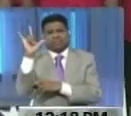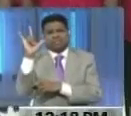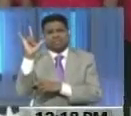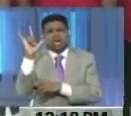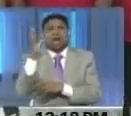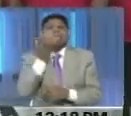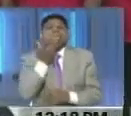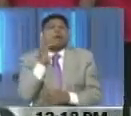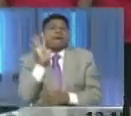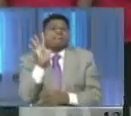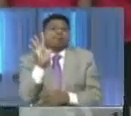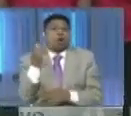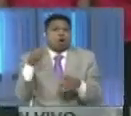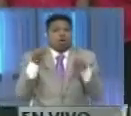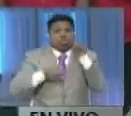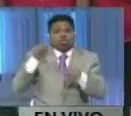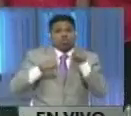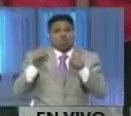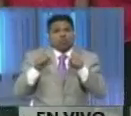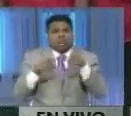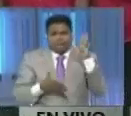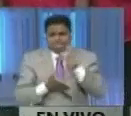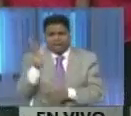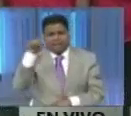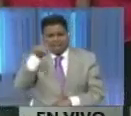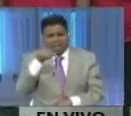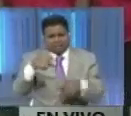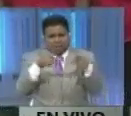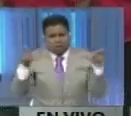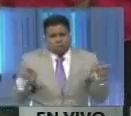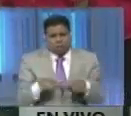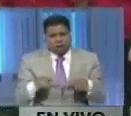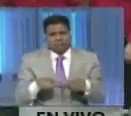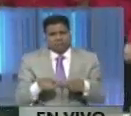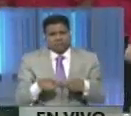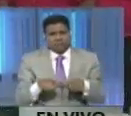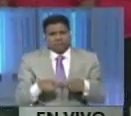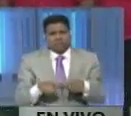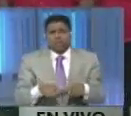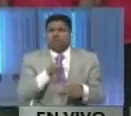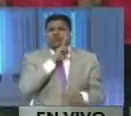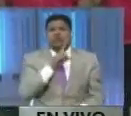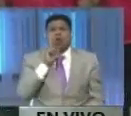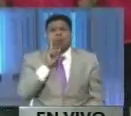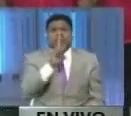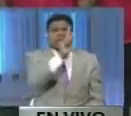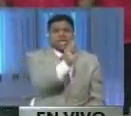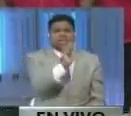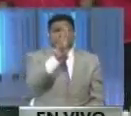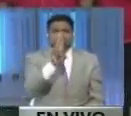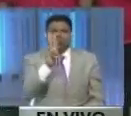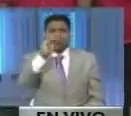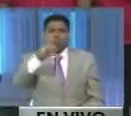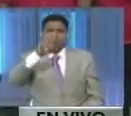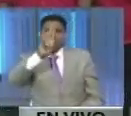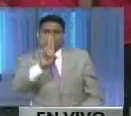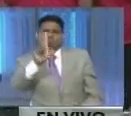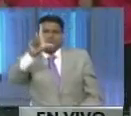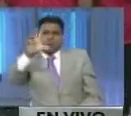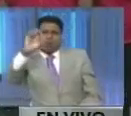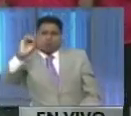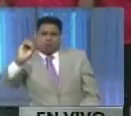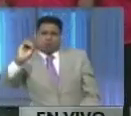dudas, váyase hasta ese sector, ¿cómo es que se llama? El túmulo. El túmulo. En el campo de